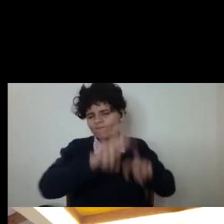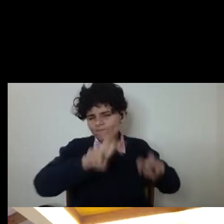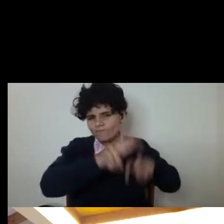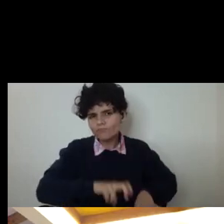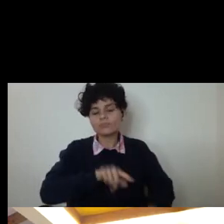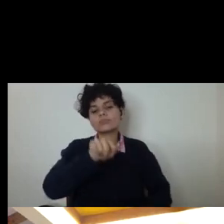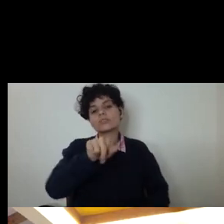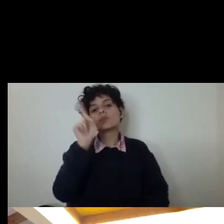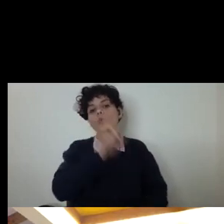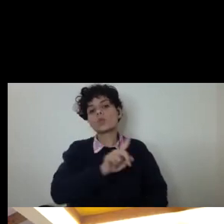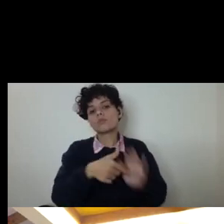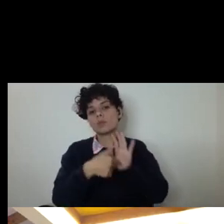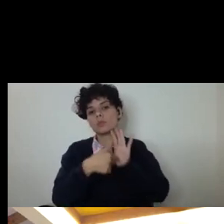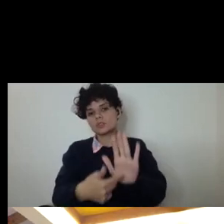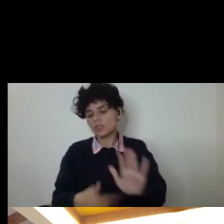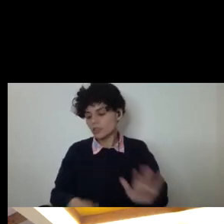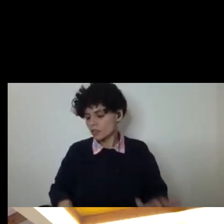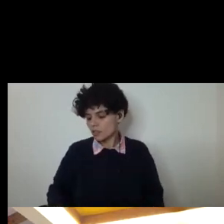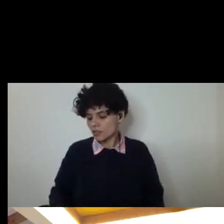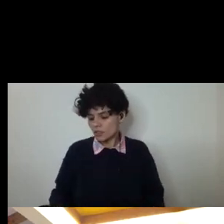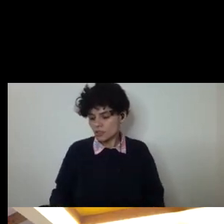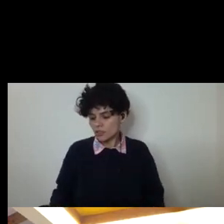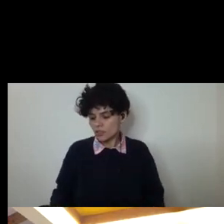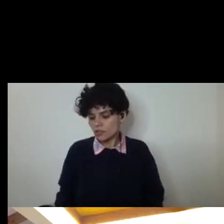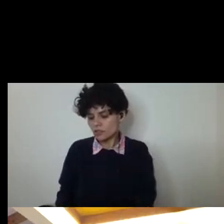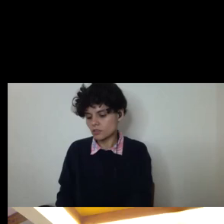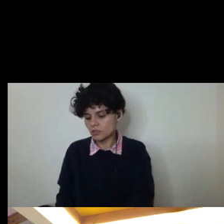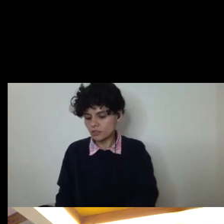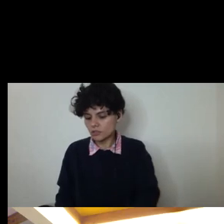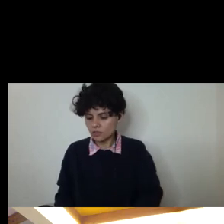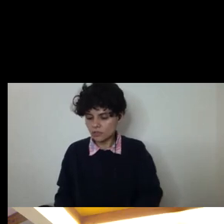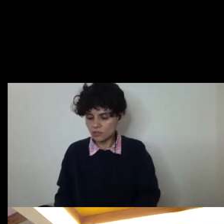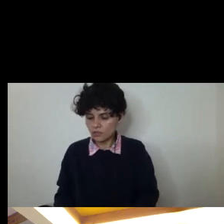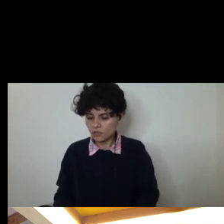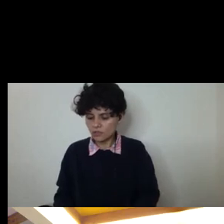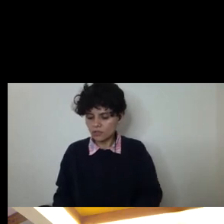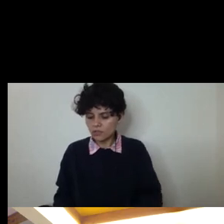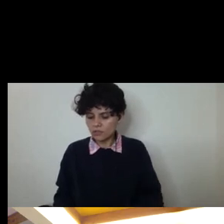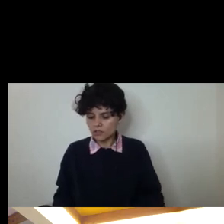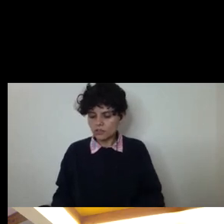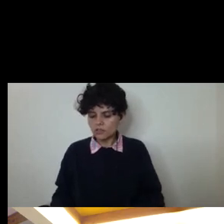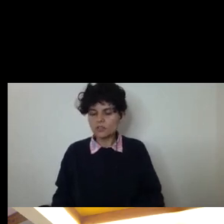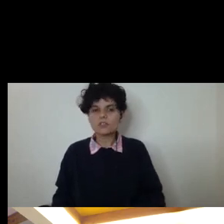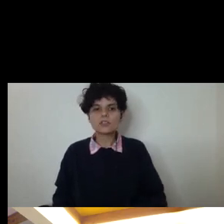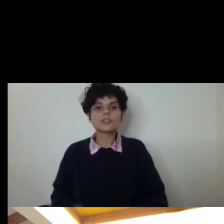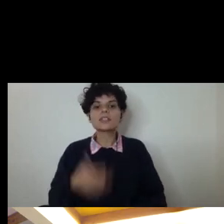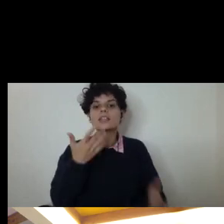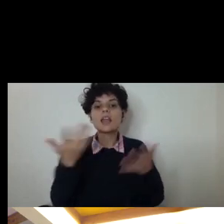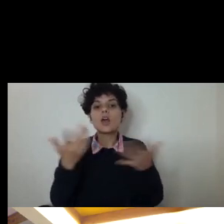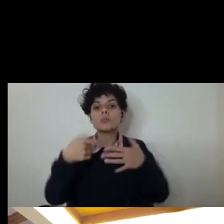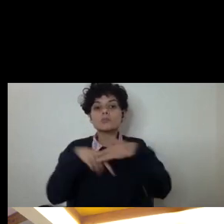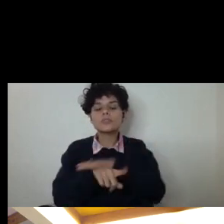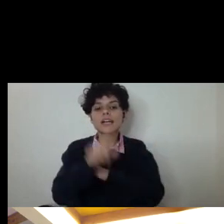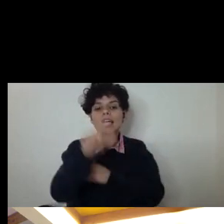quiero mostrar respecto a estos estudios es que, como les mencioné, es súper importante la llegada de calcio al núcleo para